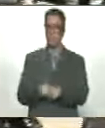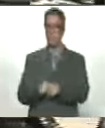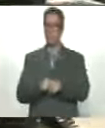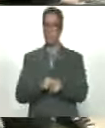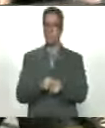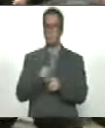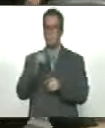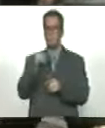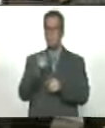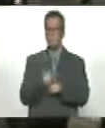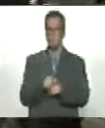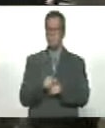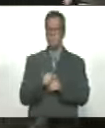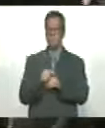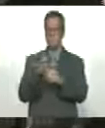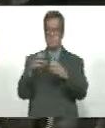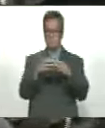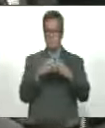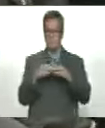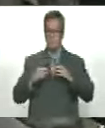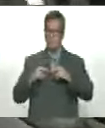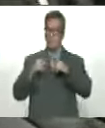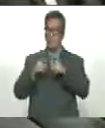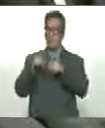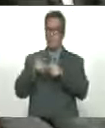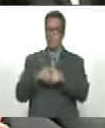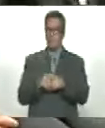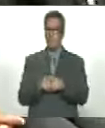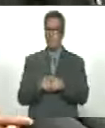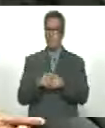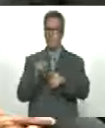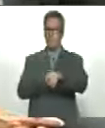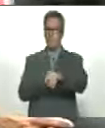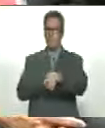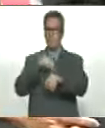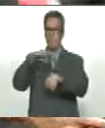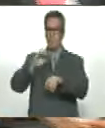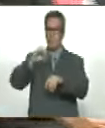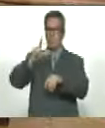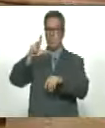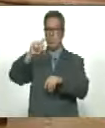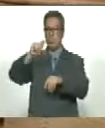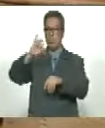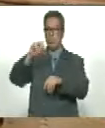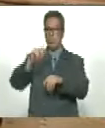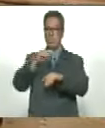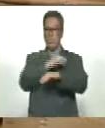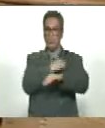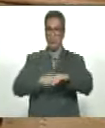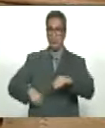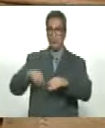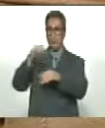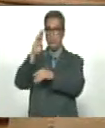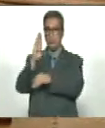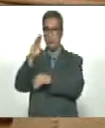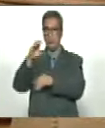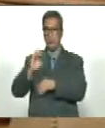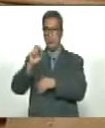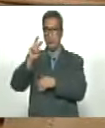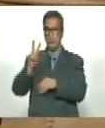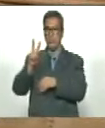de esta sesión el doctor Calixto José Ortega Sánchez, que es el presidente del Banco Central